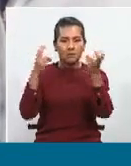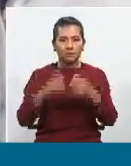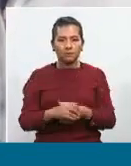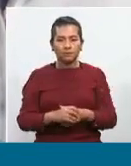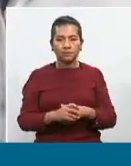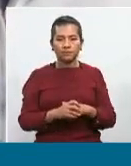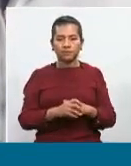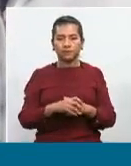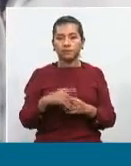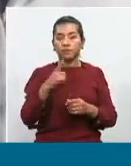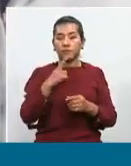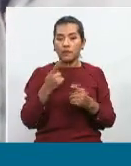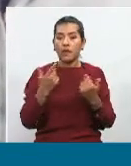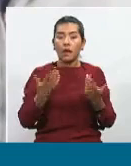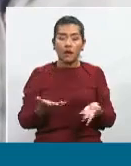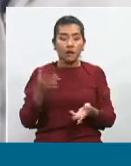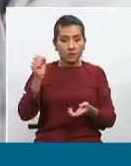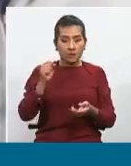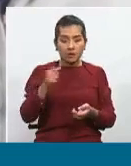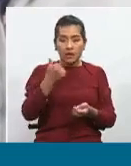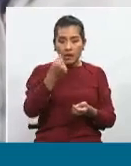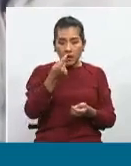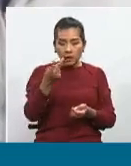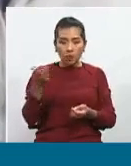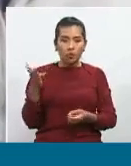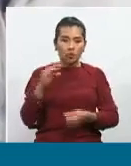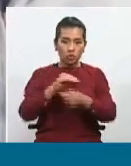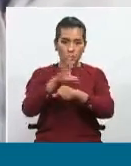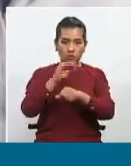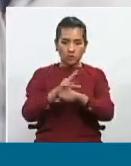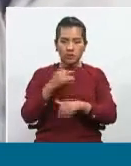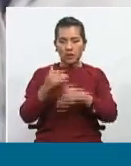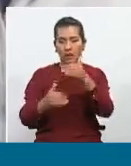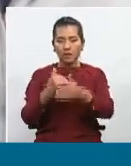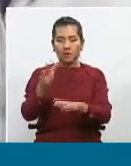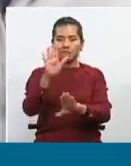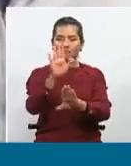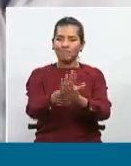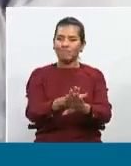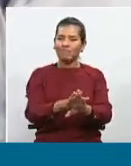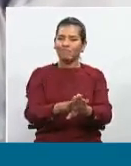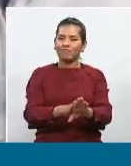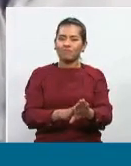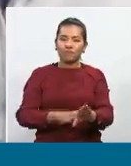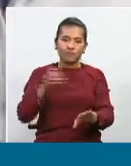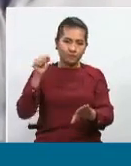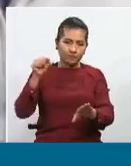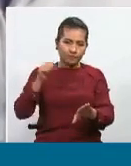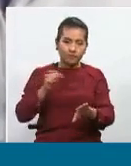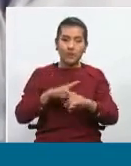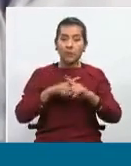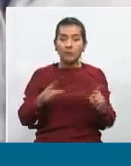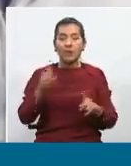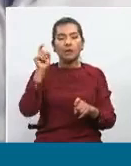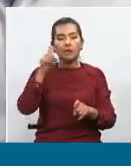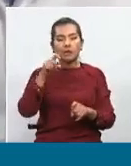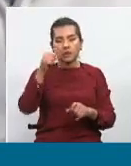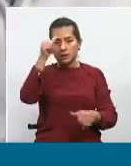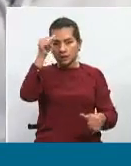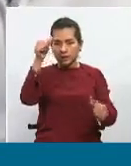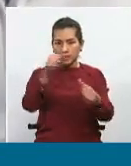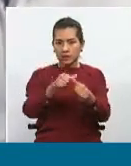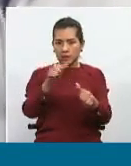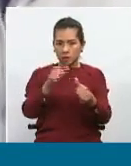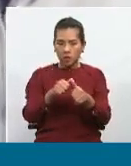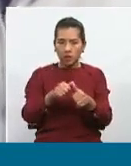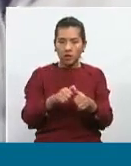Hay algunas recomendaciones que están avanzando muy lentamente en su cumplimiento. Pero hay que recordar también que no